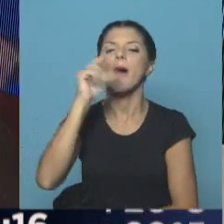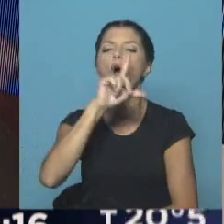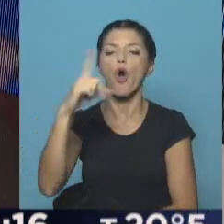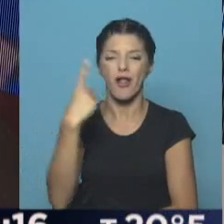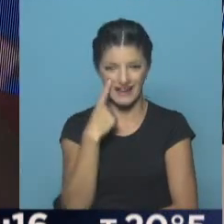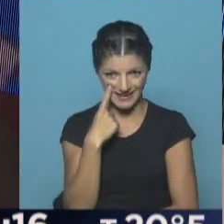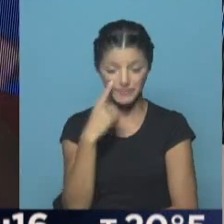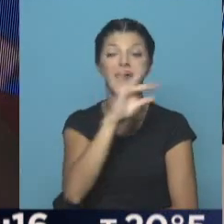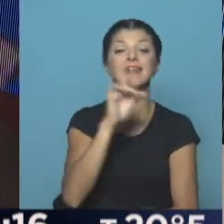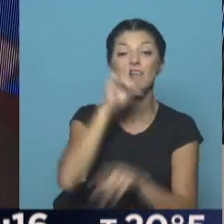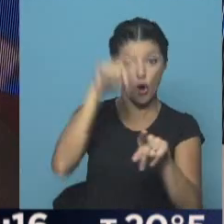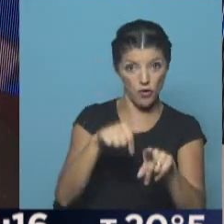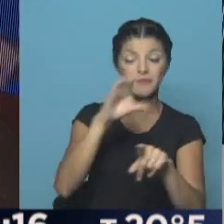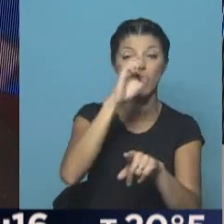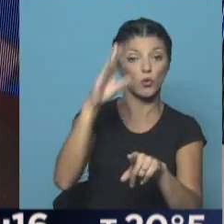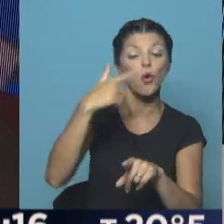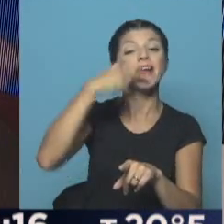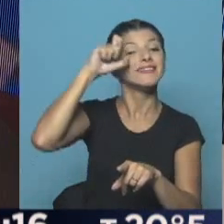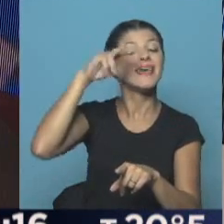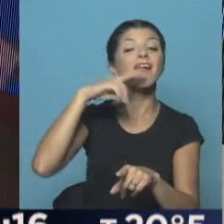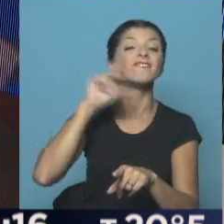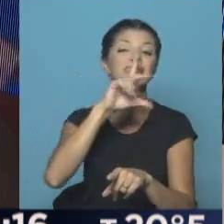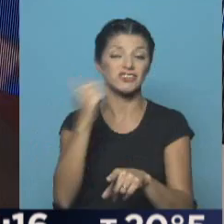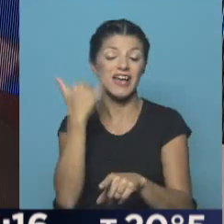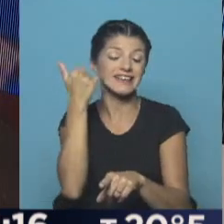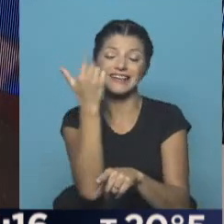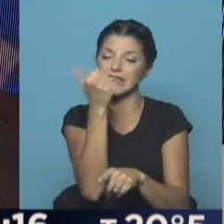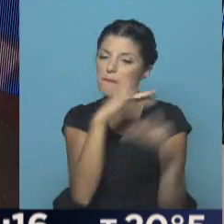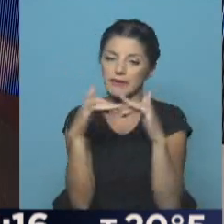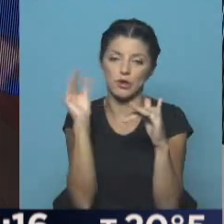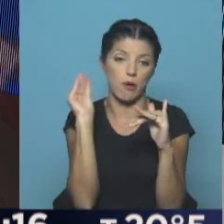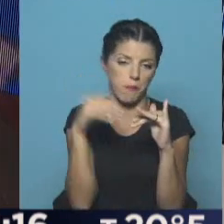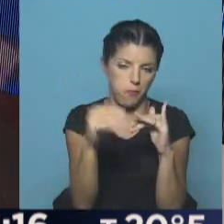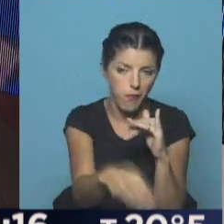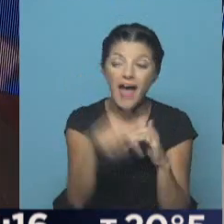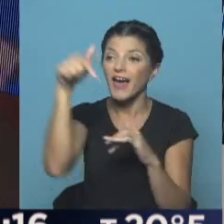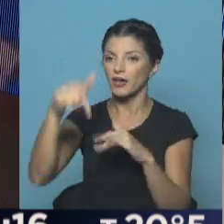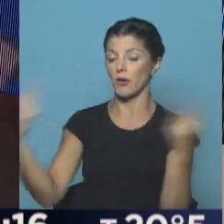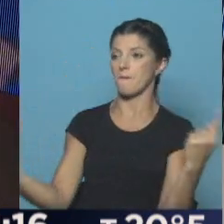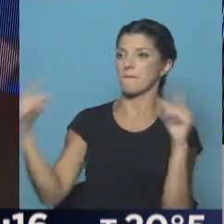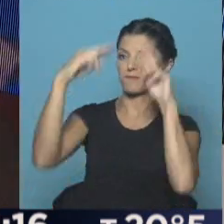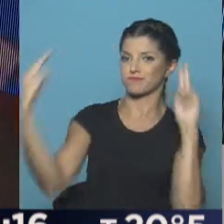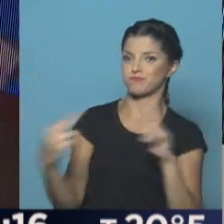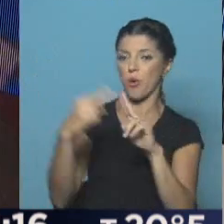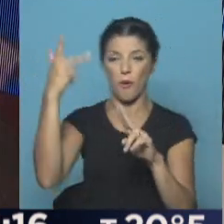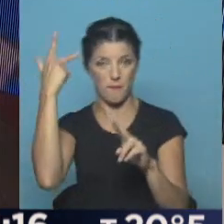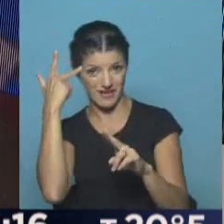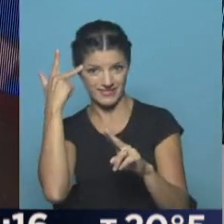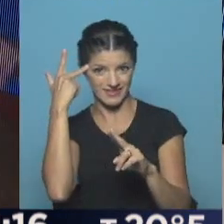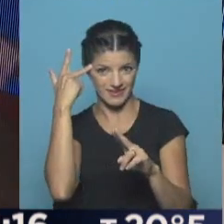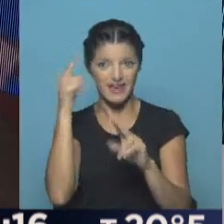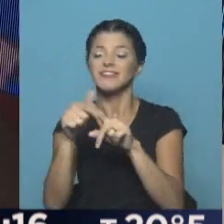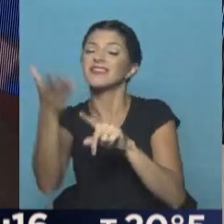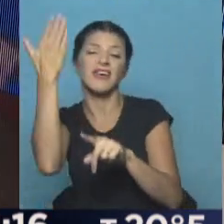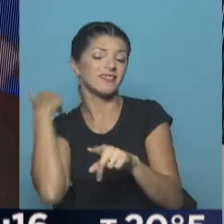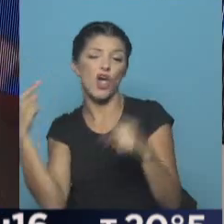bache profundo, 6 partidos sin ganar. Hoy encima se encontró con Lionel Messi con síndrome de abstinencia. No había jugado contra Bolivia, tampoco